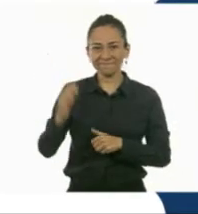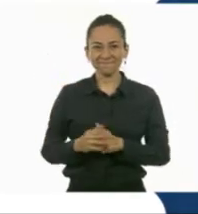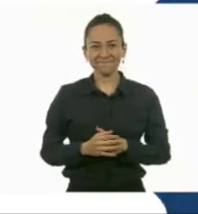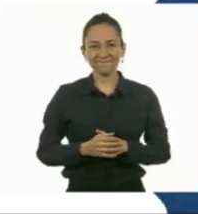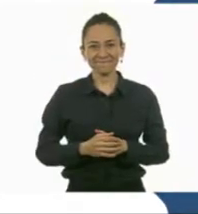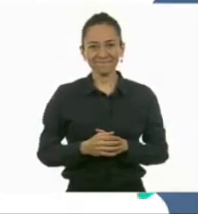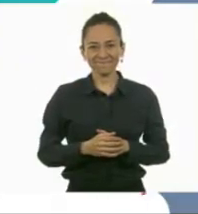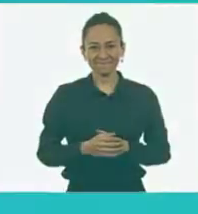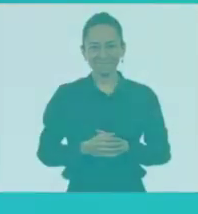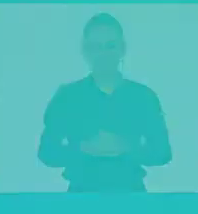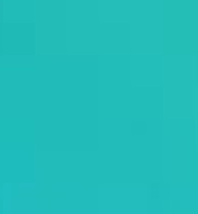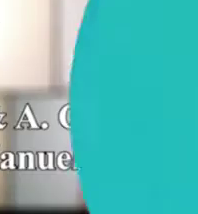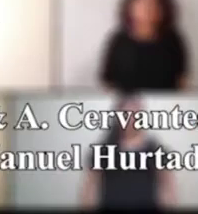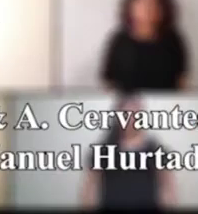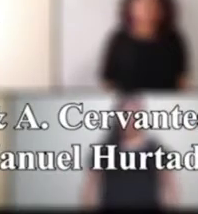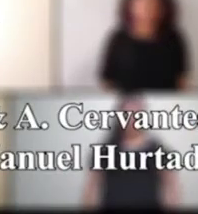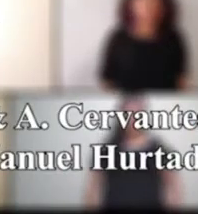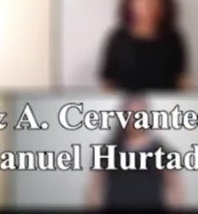aprendeencasa.cep.gob.mx.